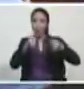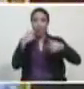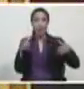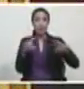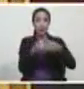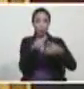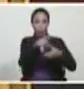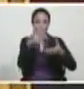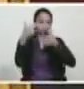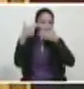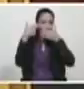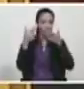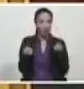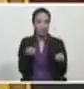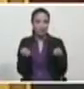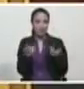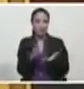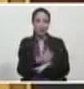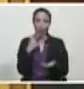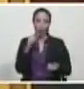terrorista.